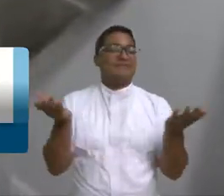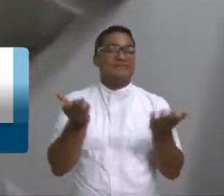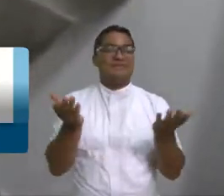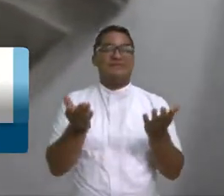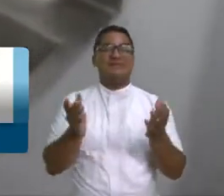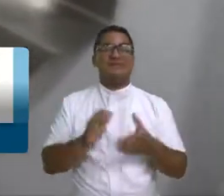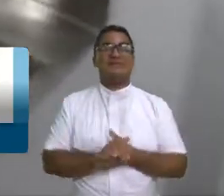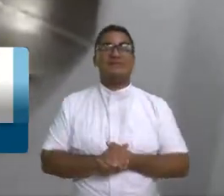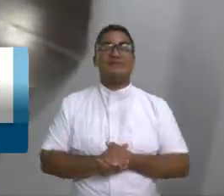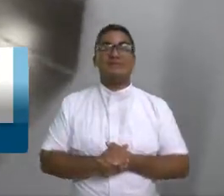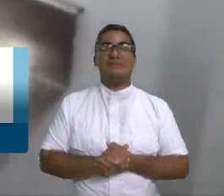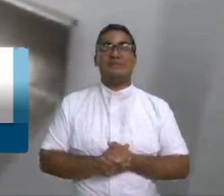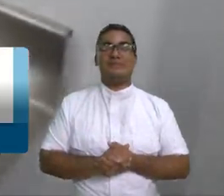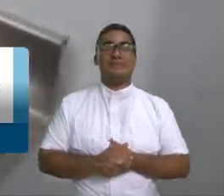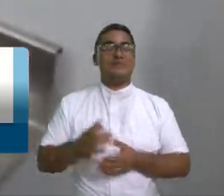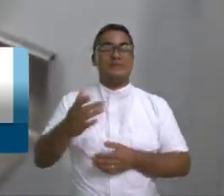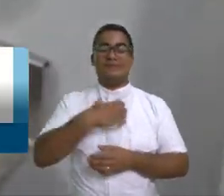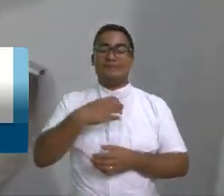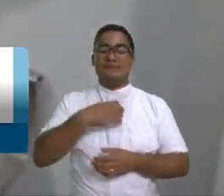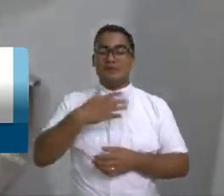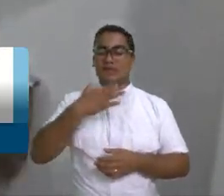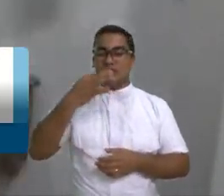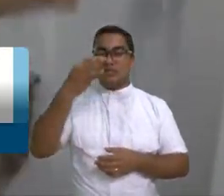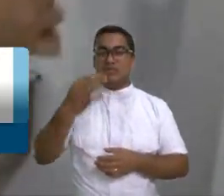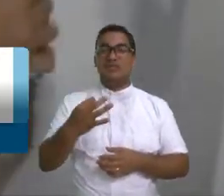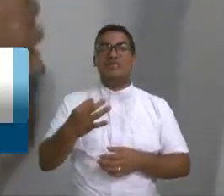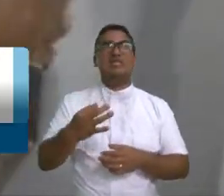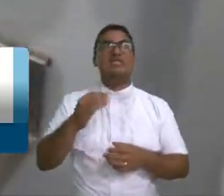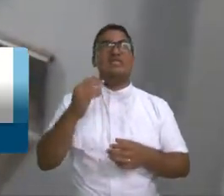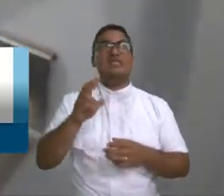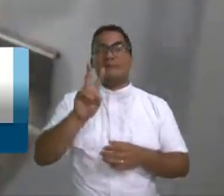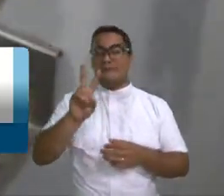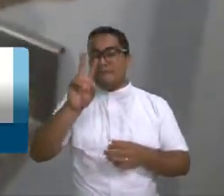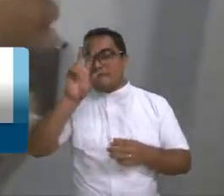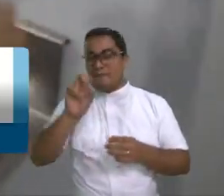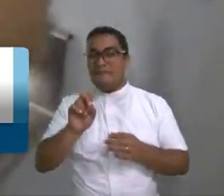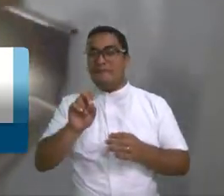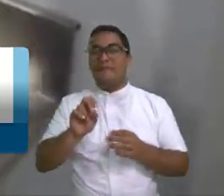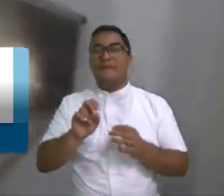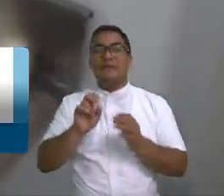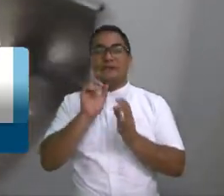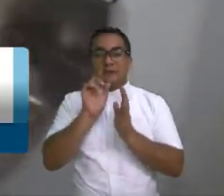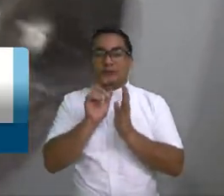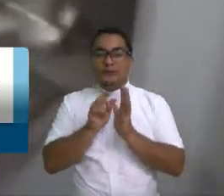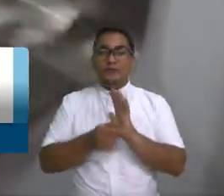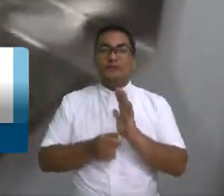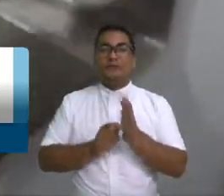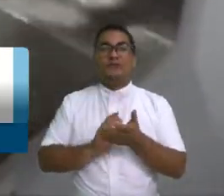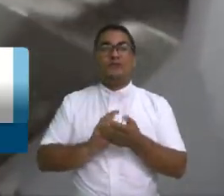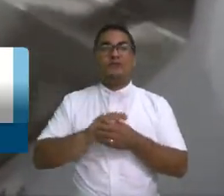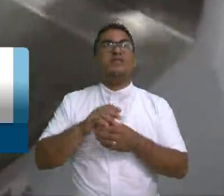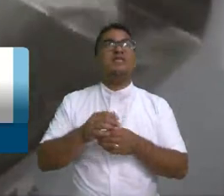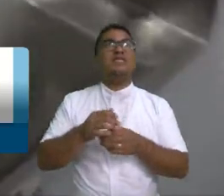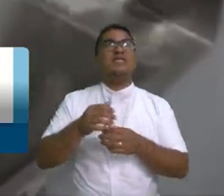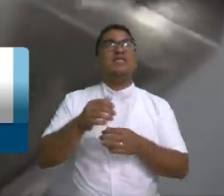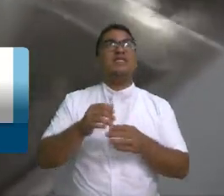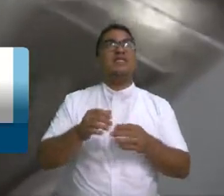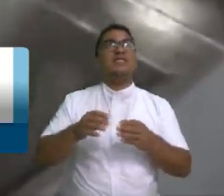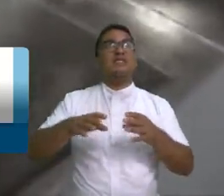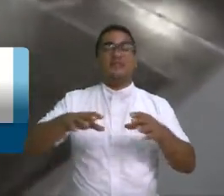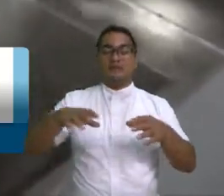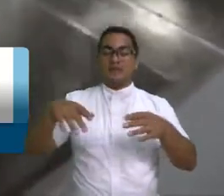Ese es el lavado correcto. Son 20 segundos. Ahí ya se va a secar las manos con una